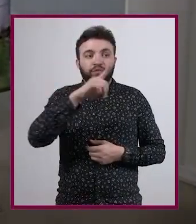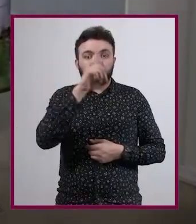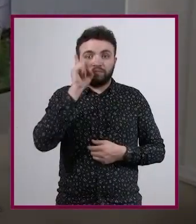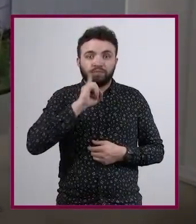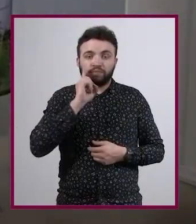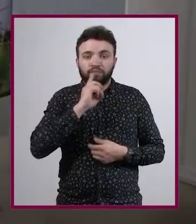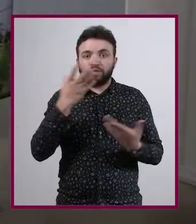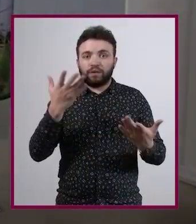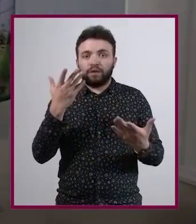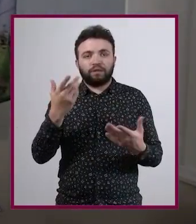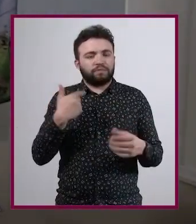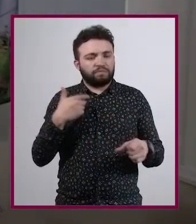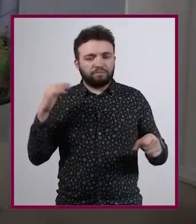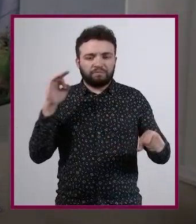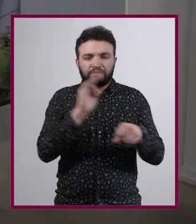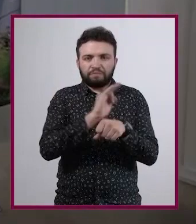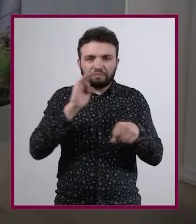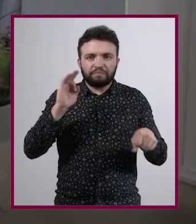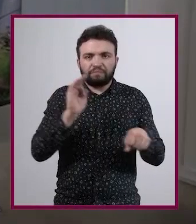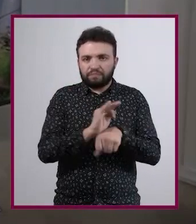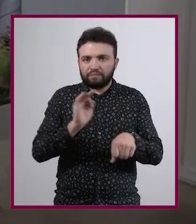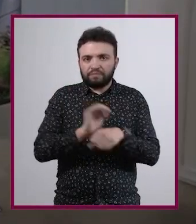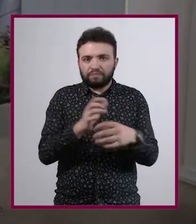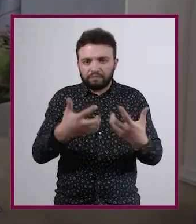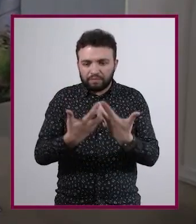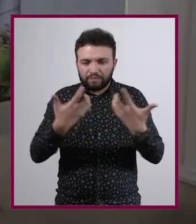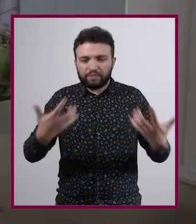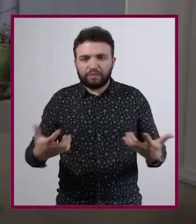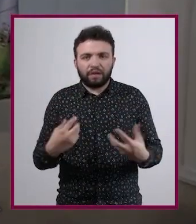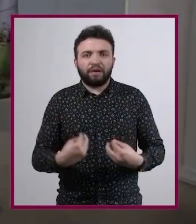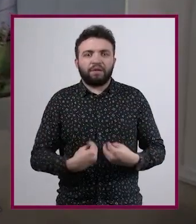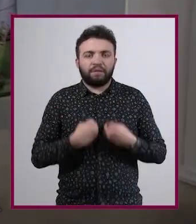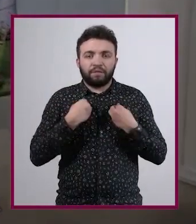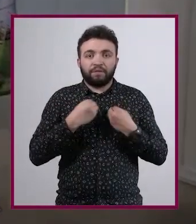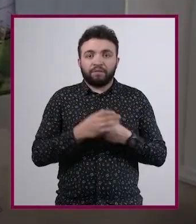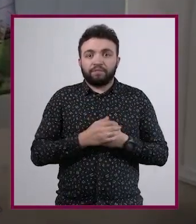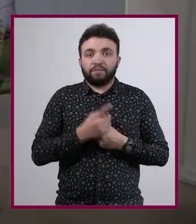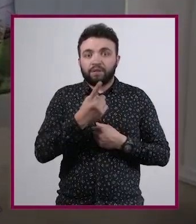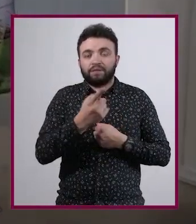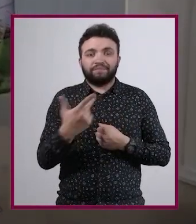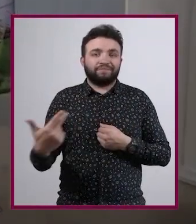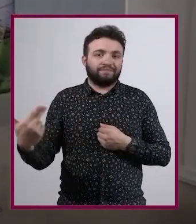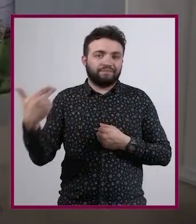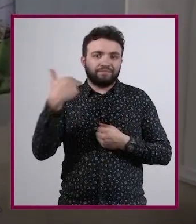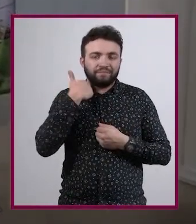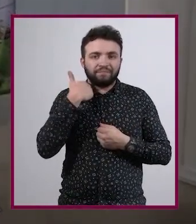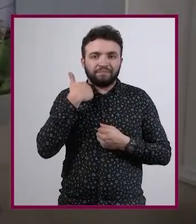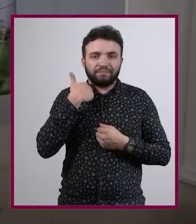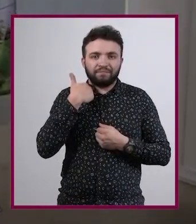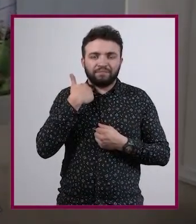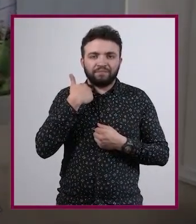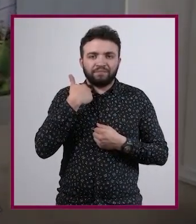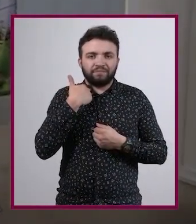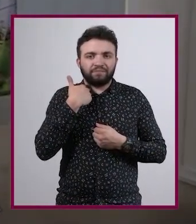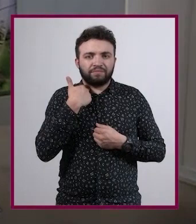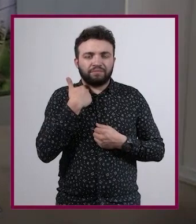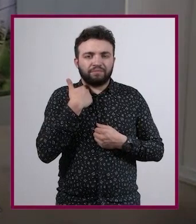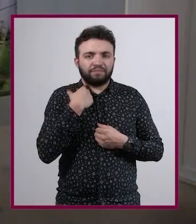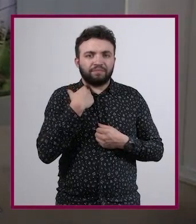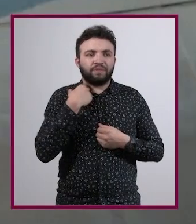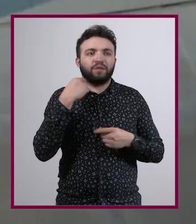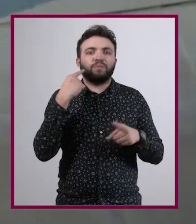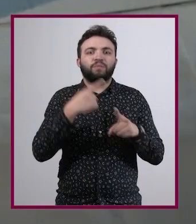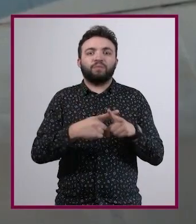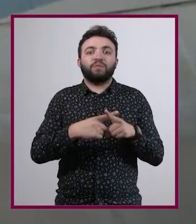vida a defender el territorio, a defender la vida, y fue asesinada por